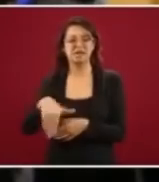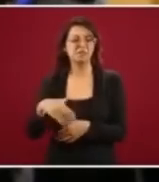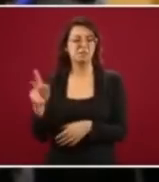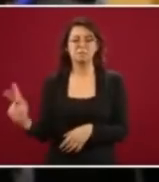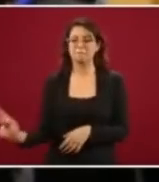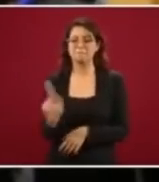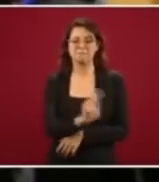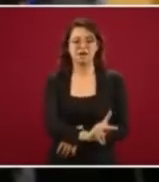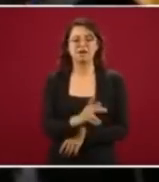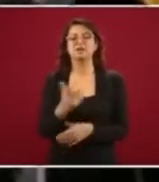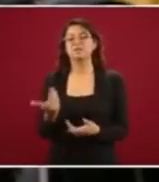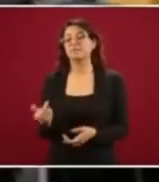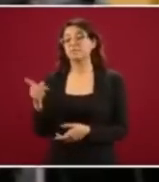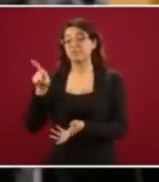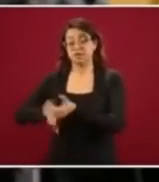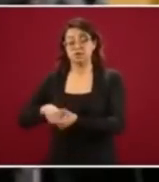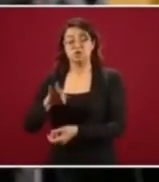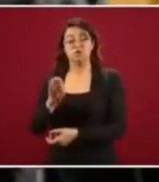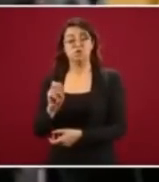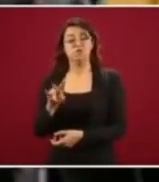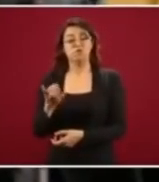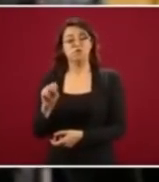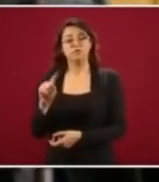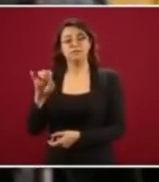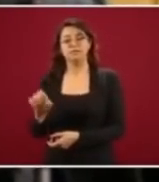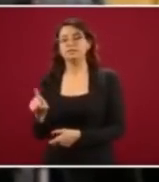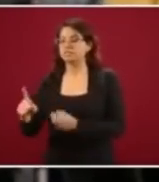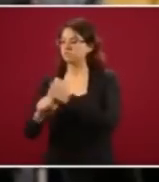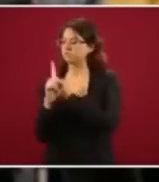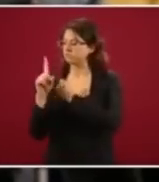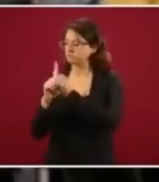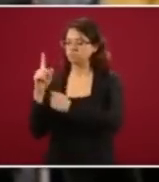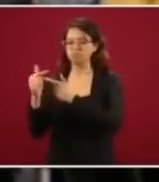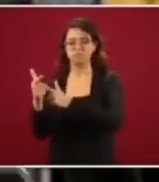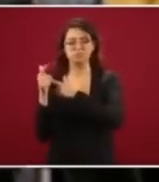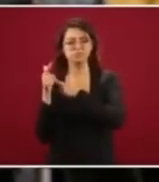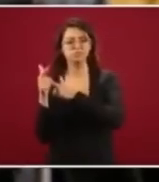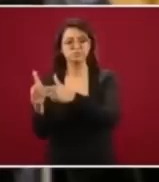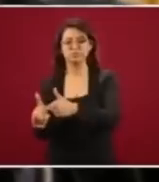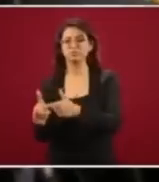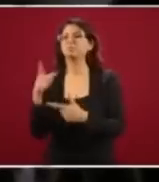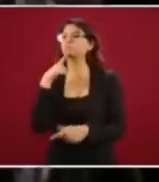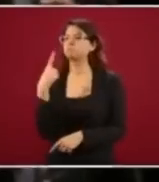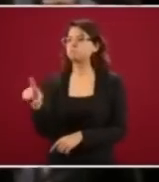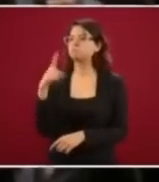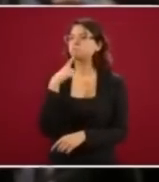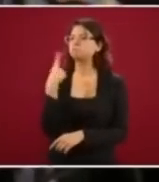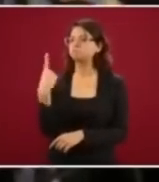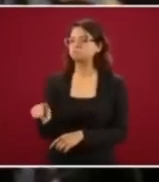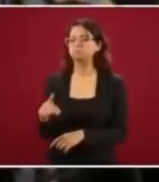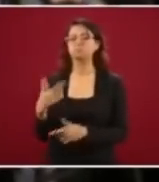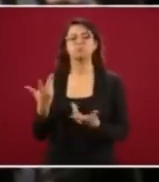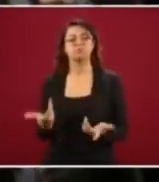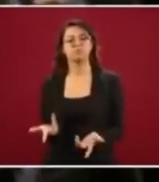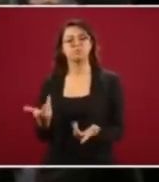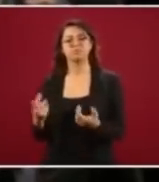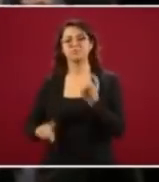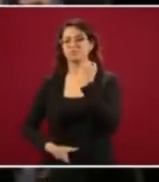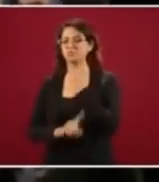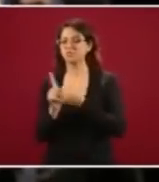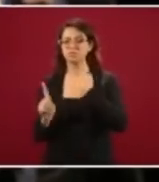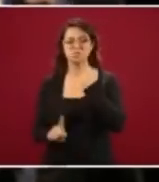similar. Y en el Fobiste el problema sigue creciendo, las denuncias y la problemática de los